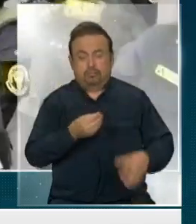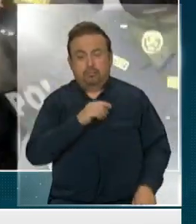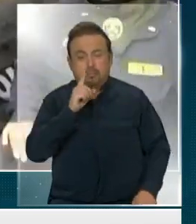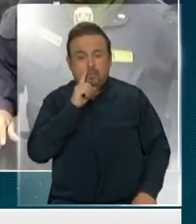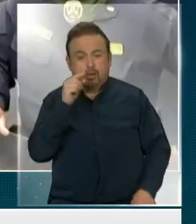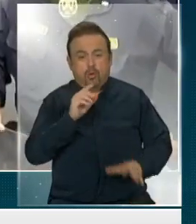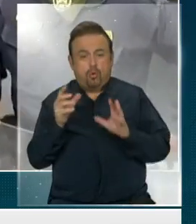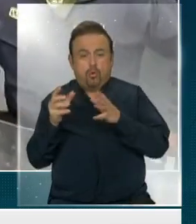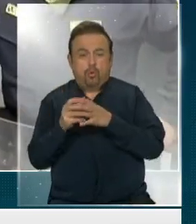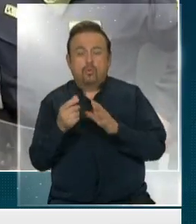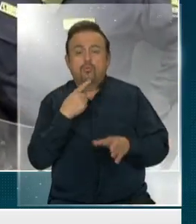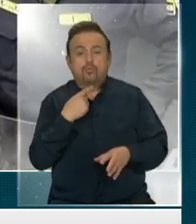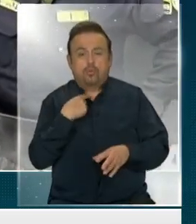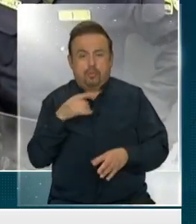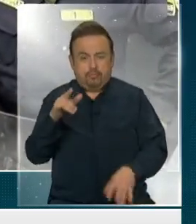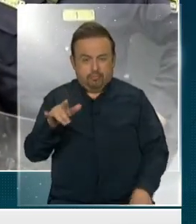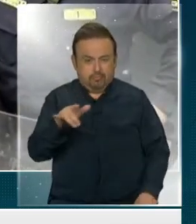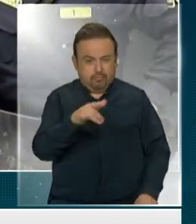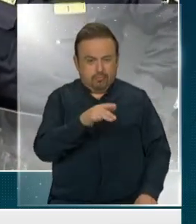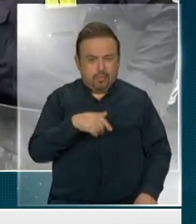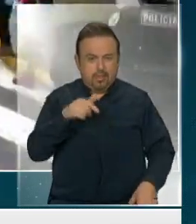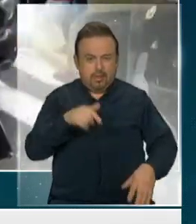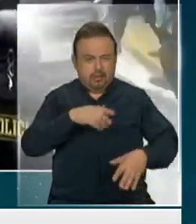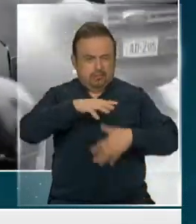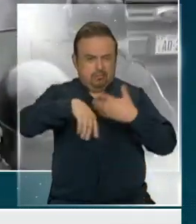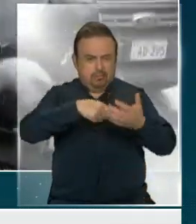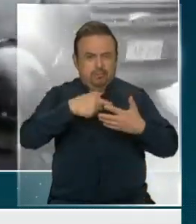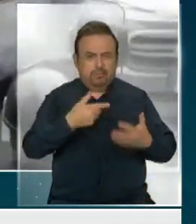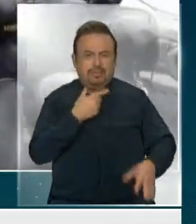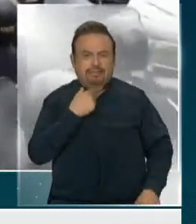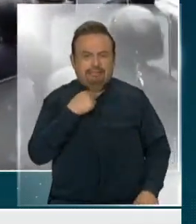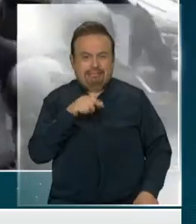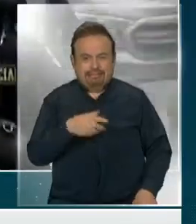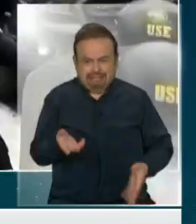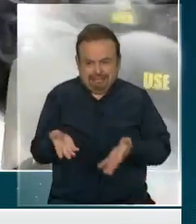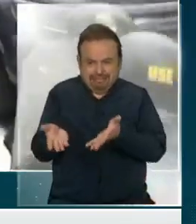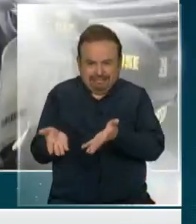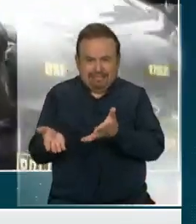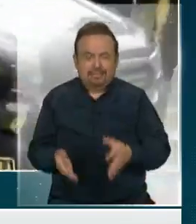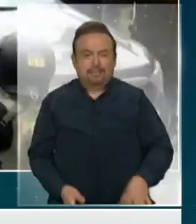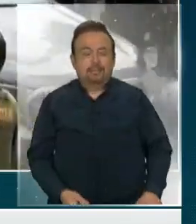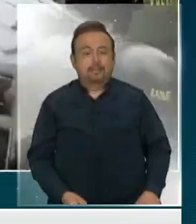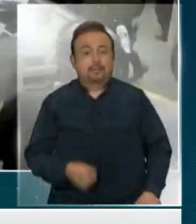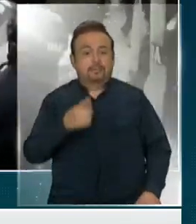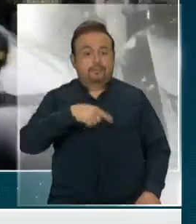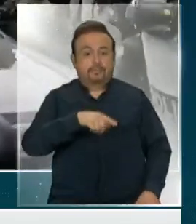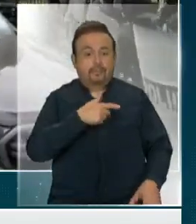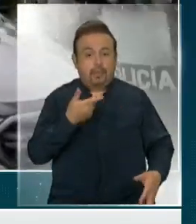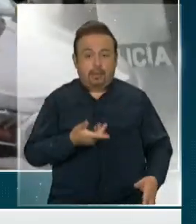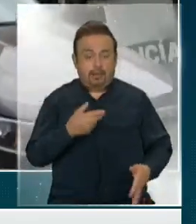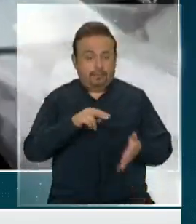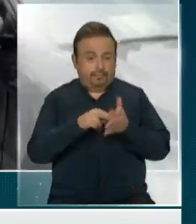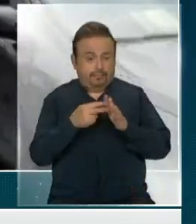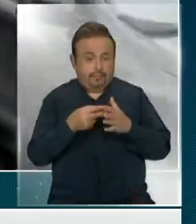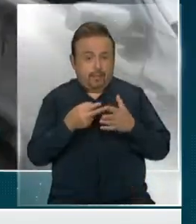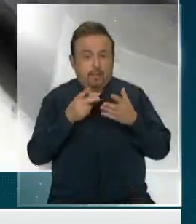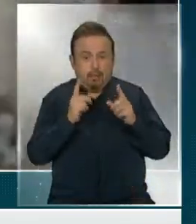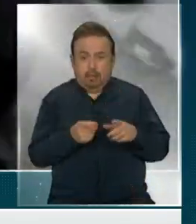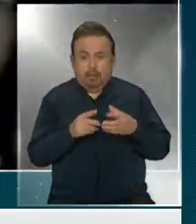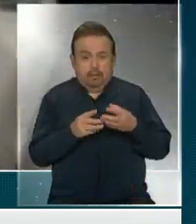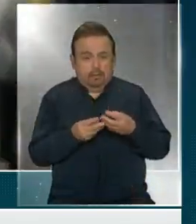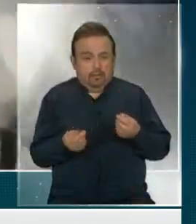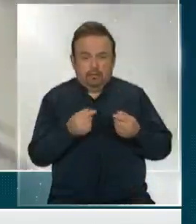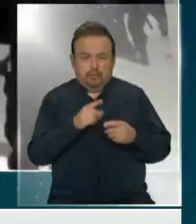a grupos interesados en producir caos y violencia. Ninguna salida a esta crisis debe